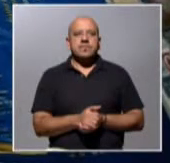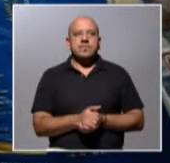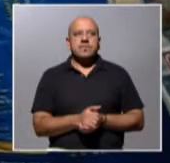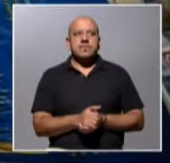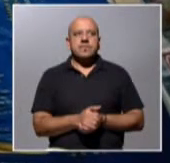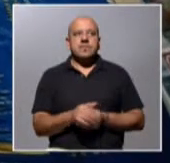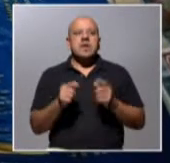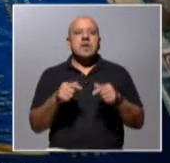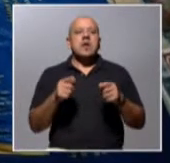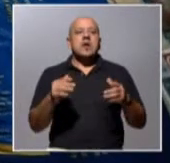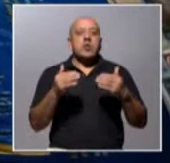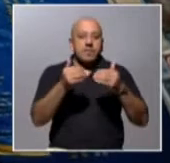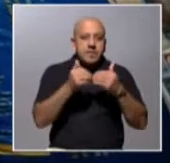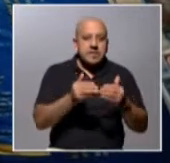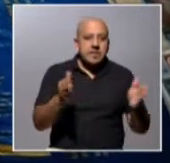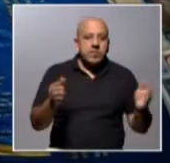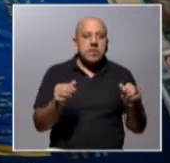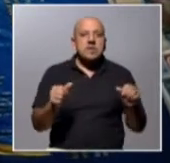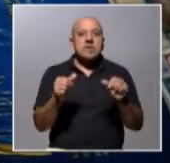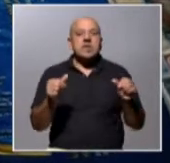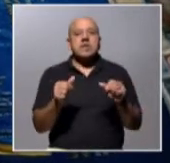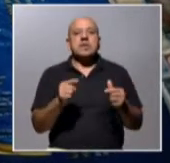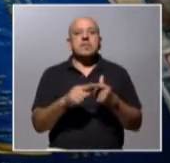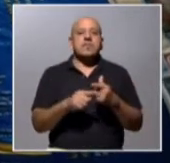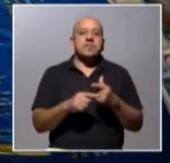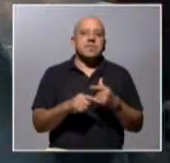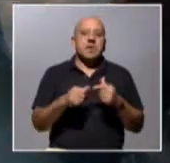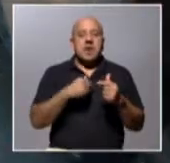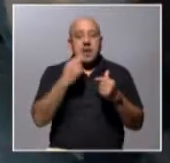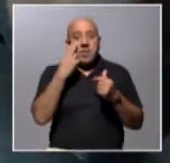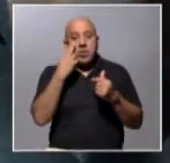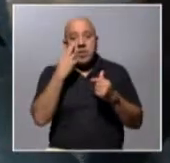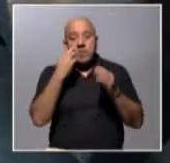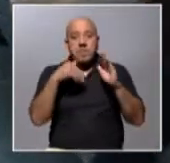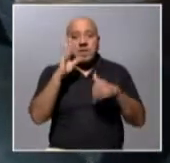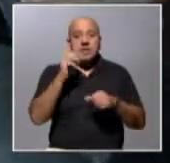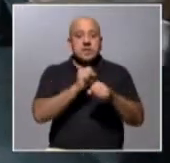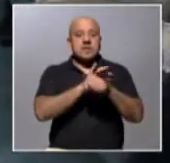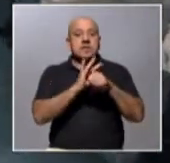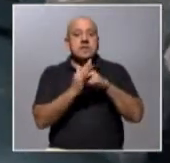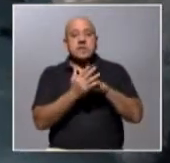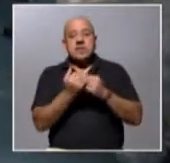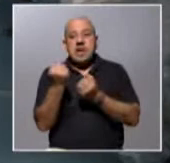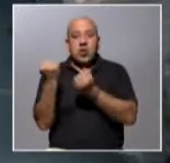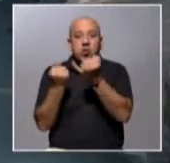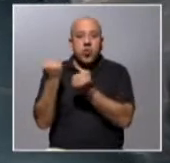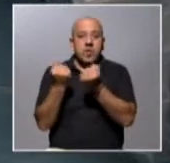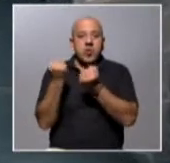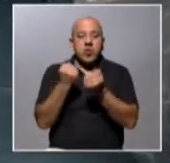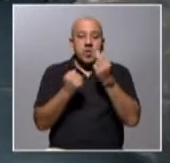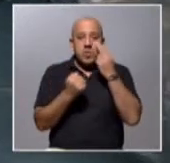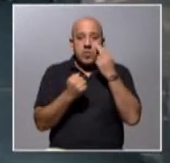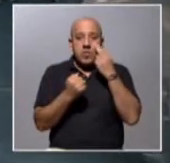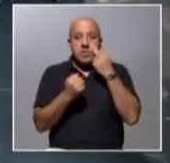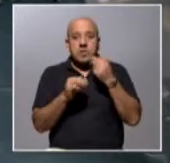Digamos, con Jorge lo que empezamos fue, dijimos, sabiendo que el problema más que el virus era el problema económico que se estaba empezando a ver y que